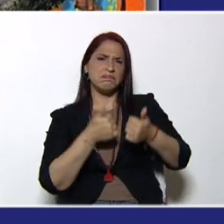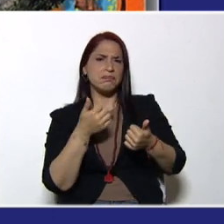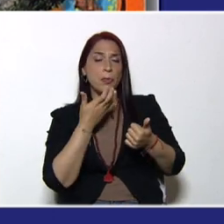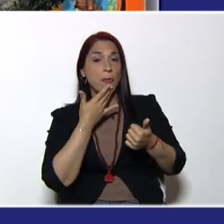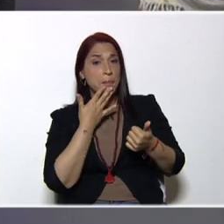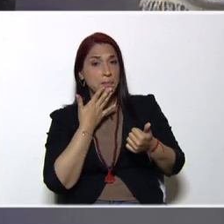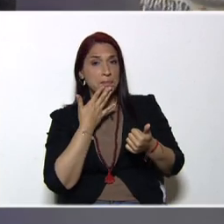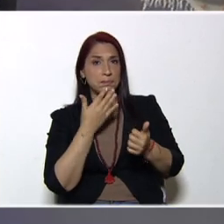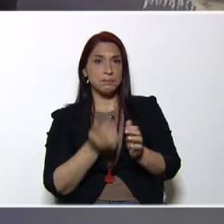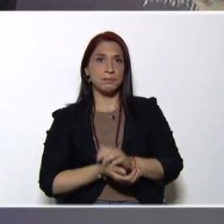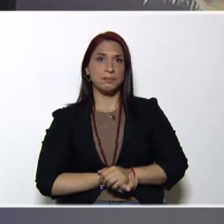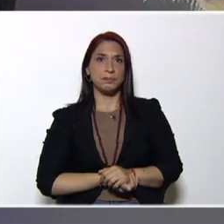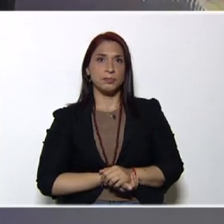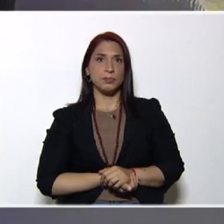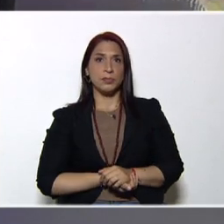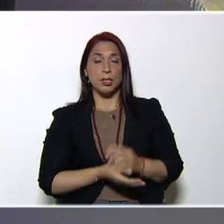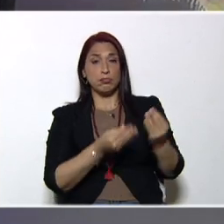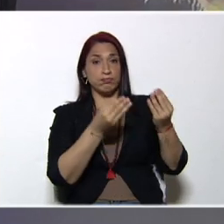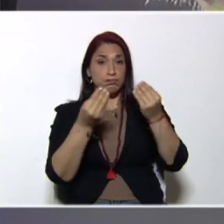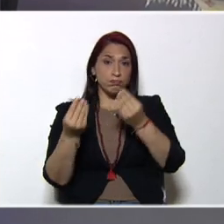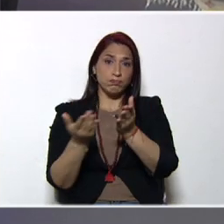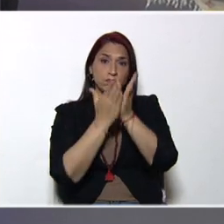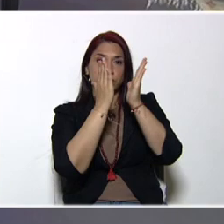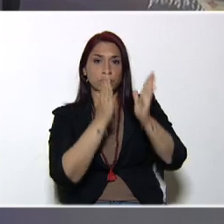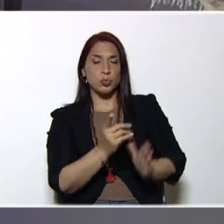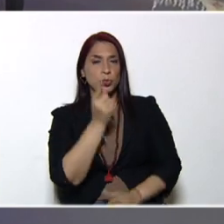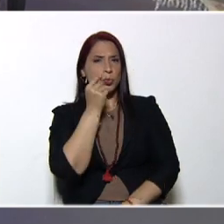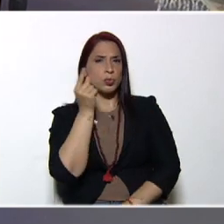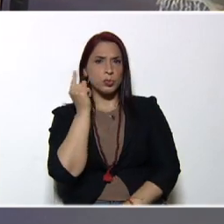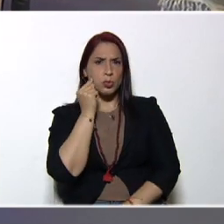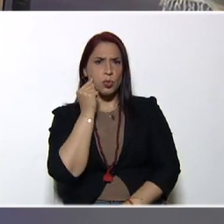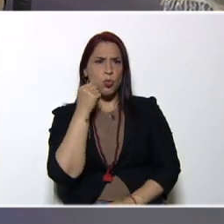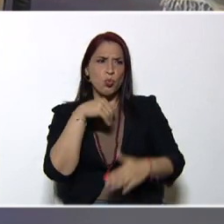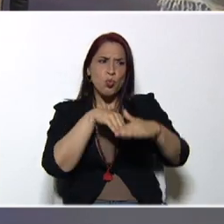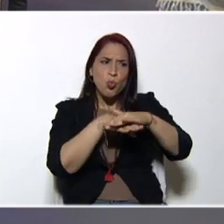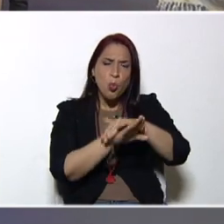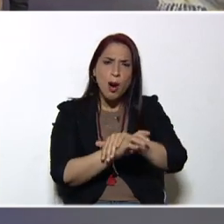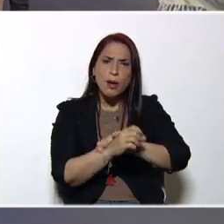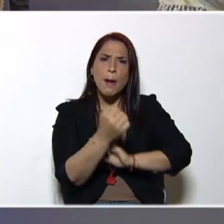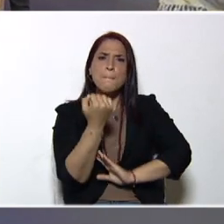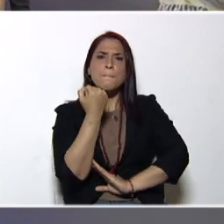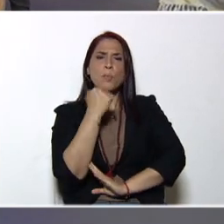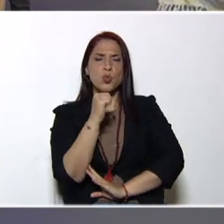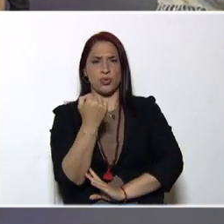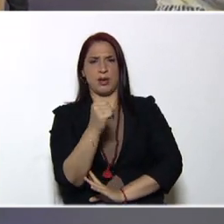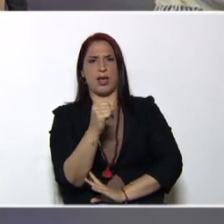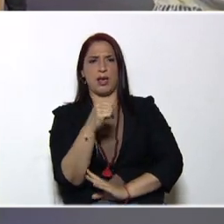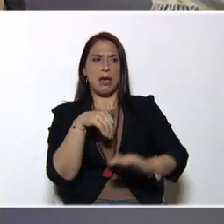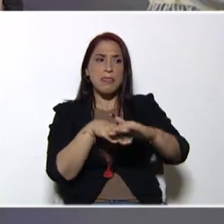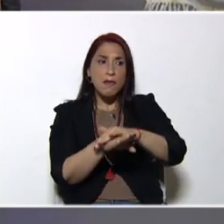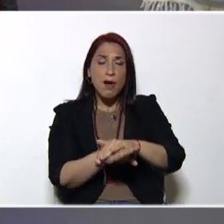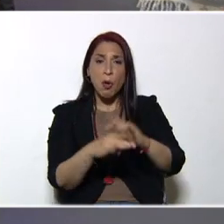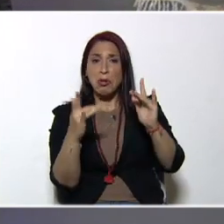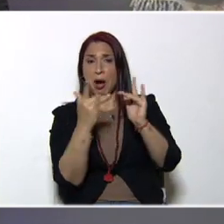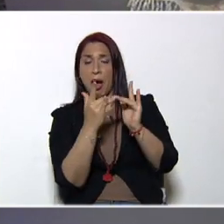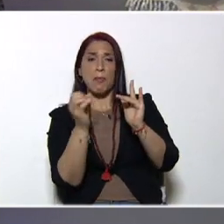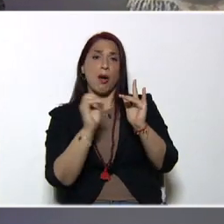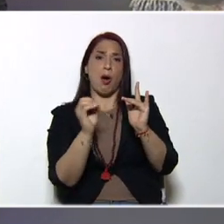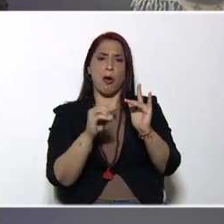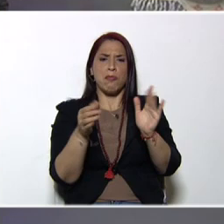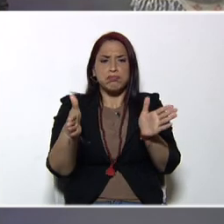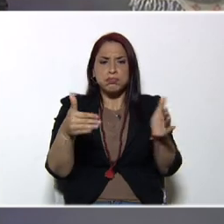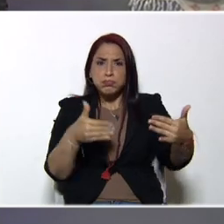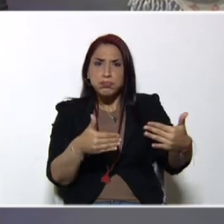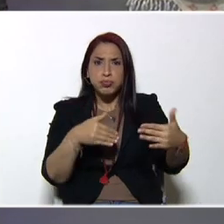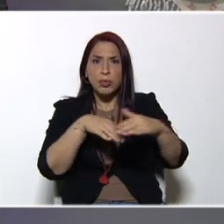este caso, muchos de nuestros estudiantes, las niñas, guardan una muñeca debajo de la cama o en un closet, en la caja de zapatos. Está